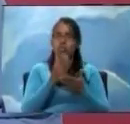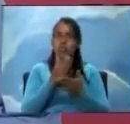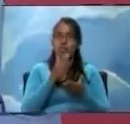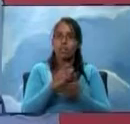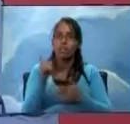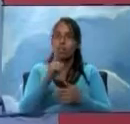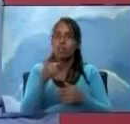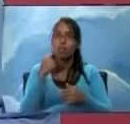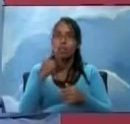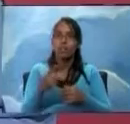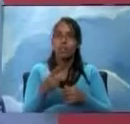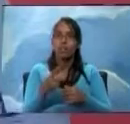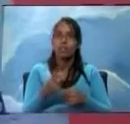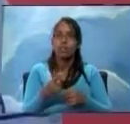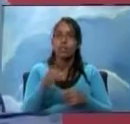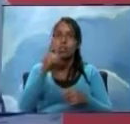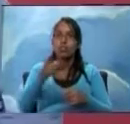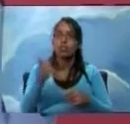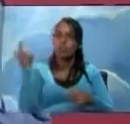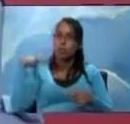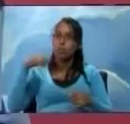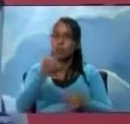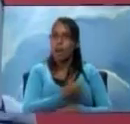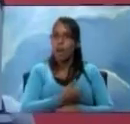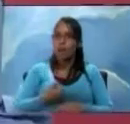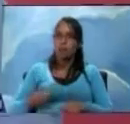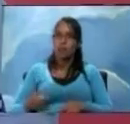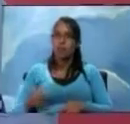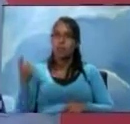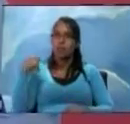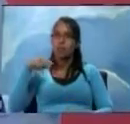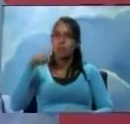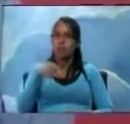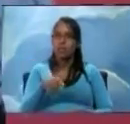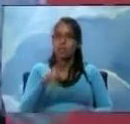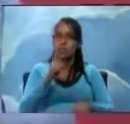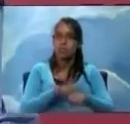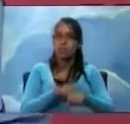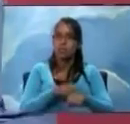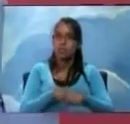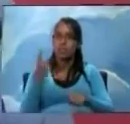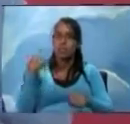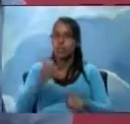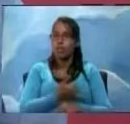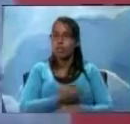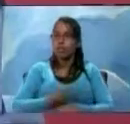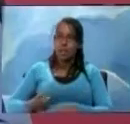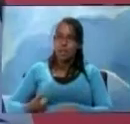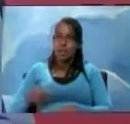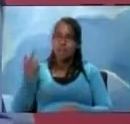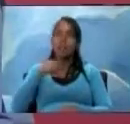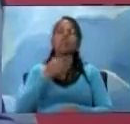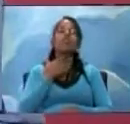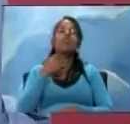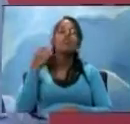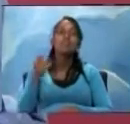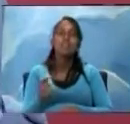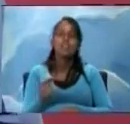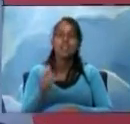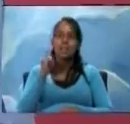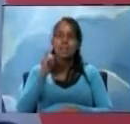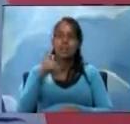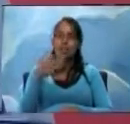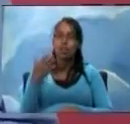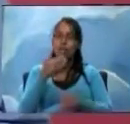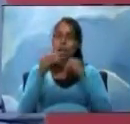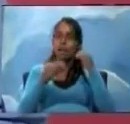todavía no nos ha dicho tuve hambre, pero te está diciendo en este momento, tengo hambre, tengo sed. Y